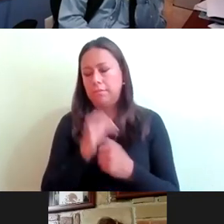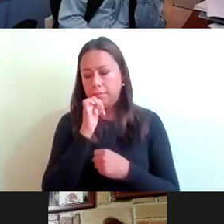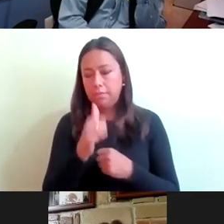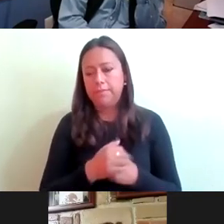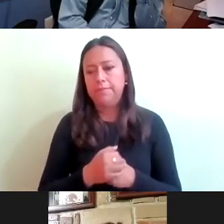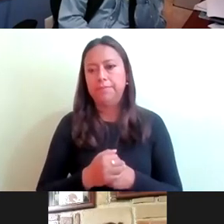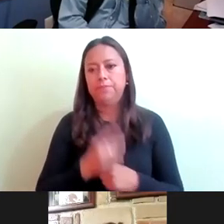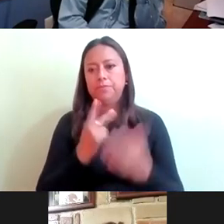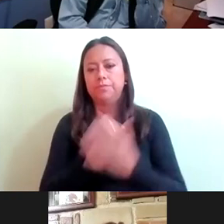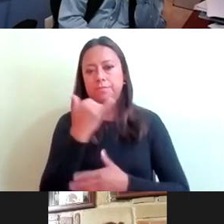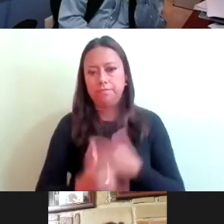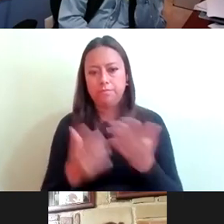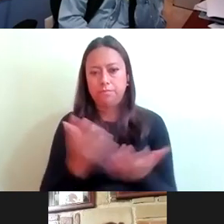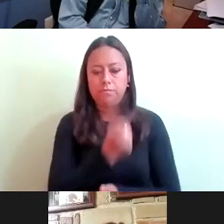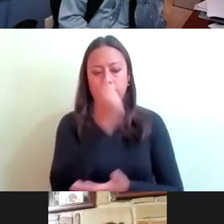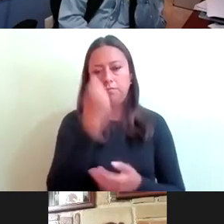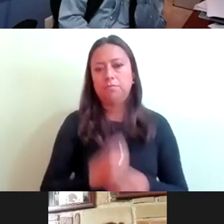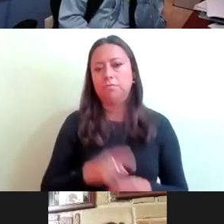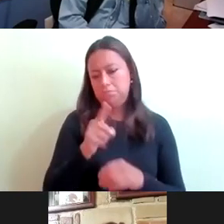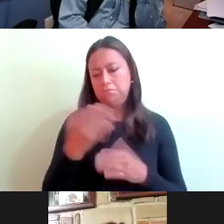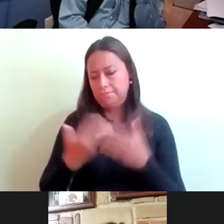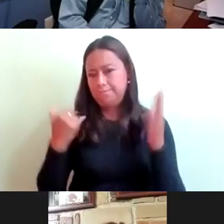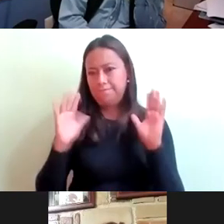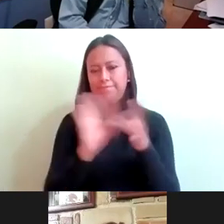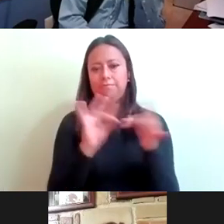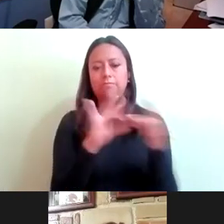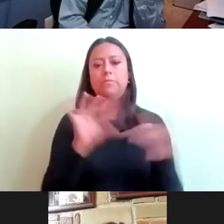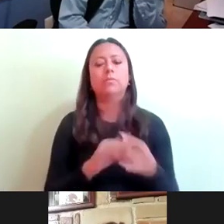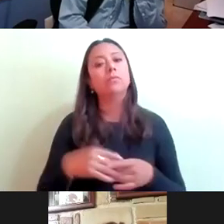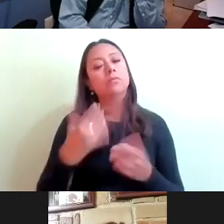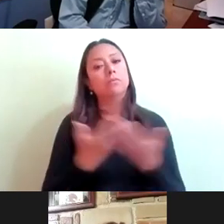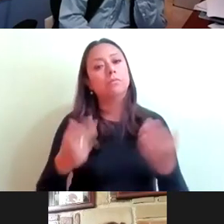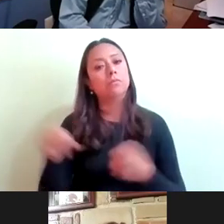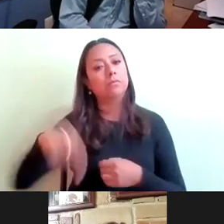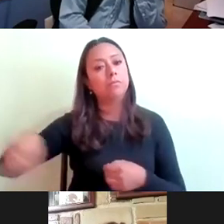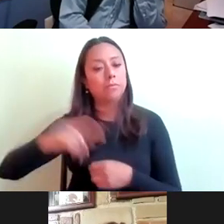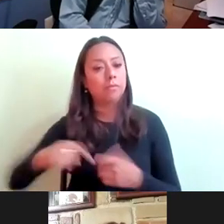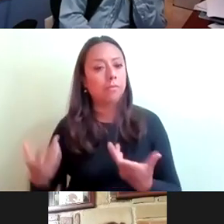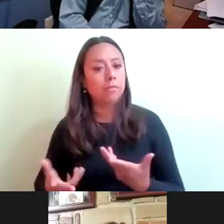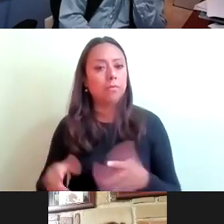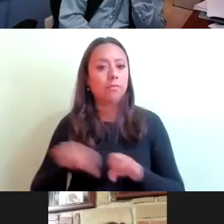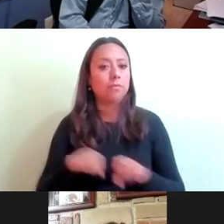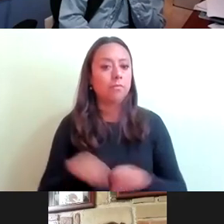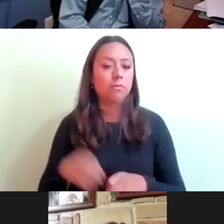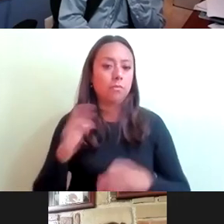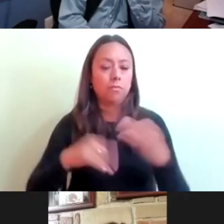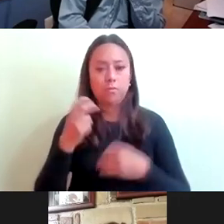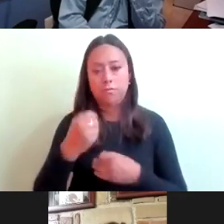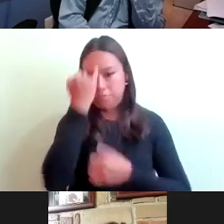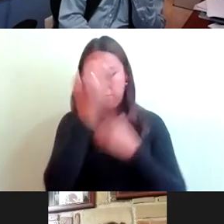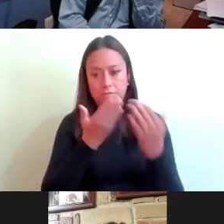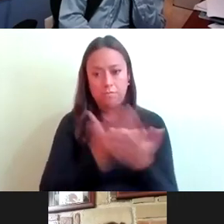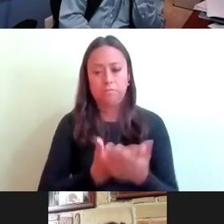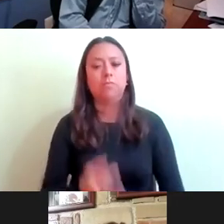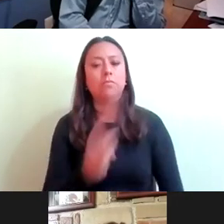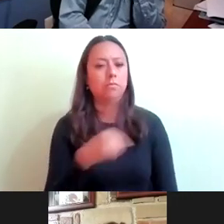la ciudadanía, como usted ya lo comenta. Para ellos están destinados precisamente esta iniciativa.